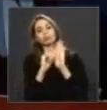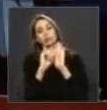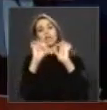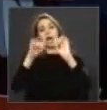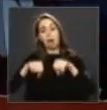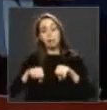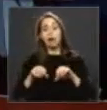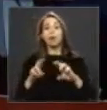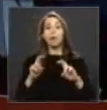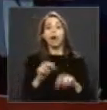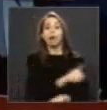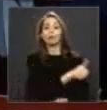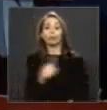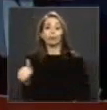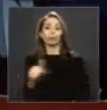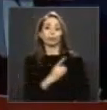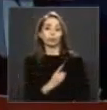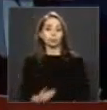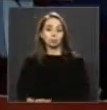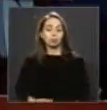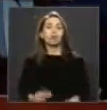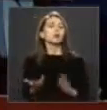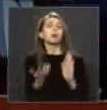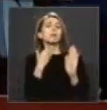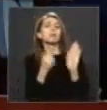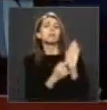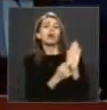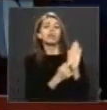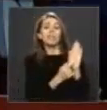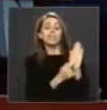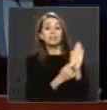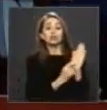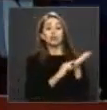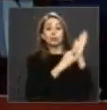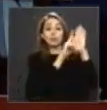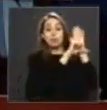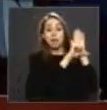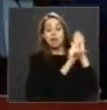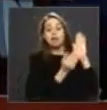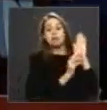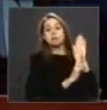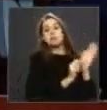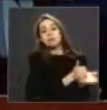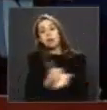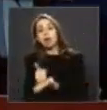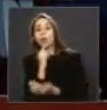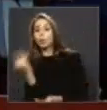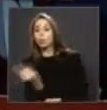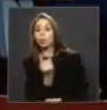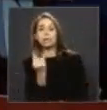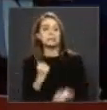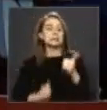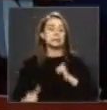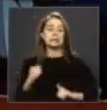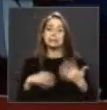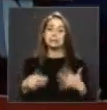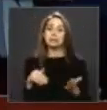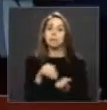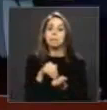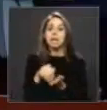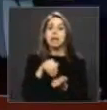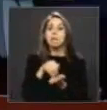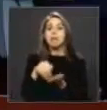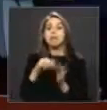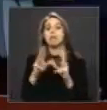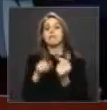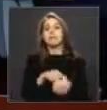por unanimidad, porque esto responde a una necesidad urgente y dramática de miles y miles de familias chilenas.